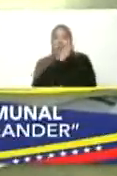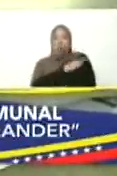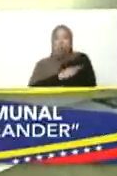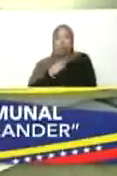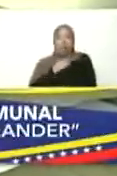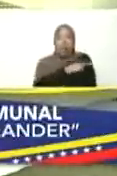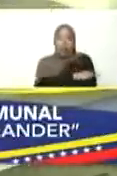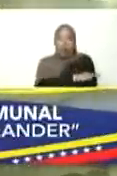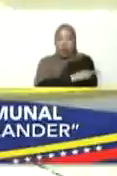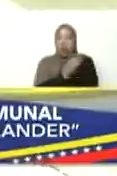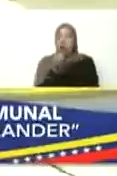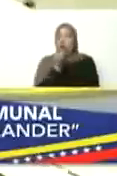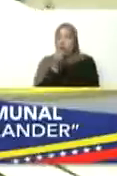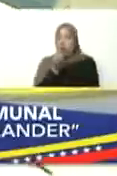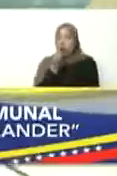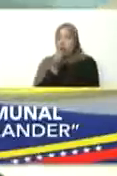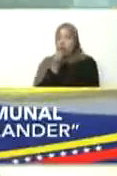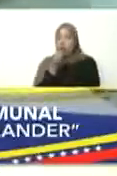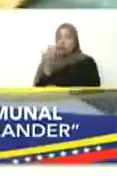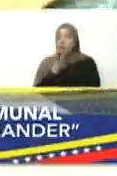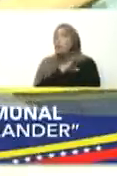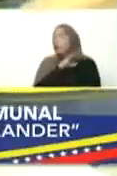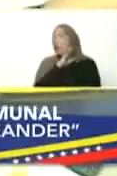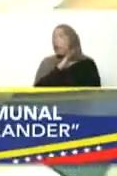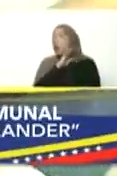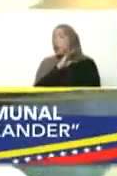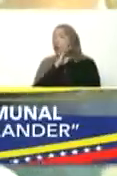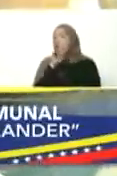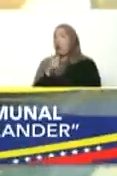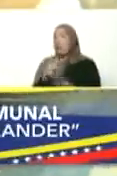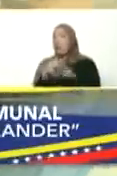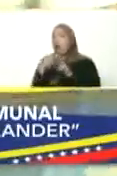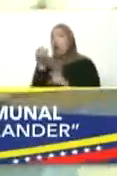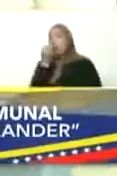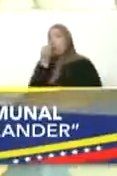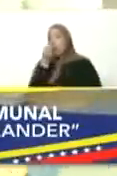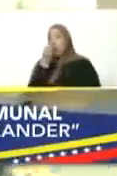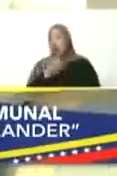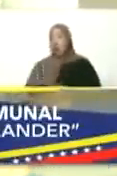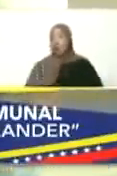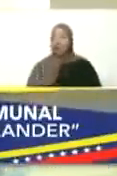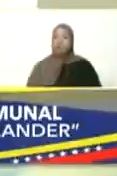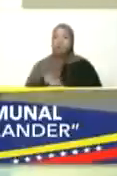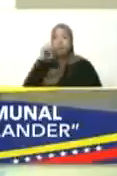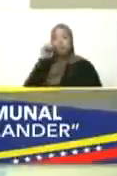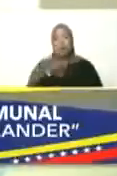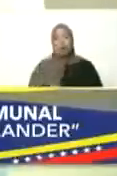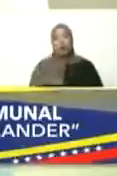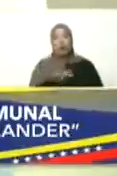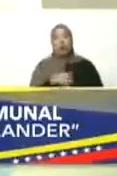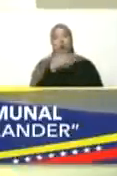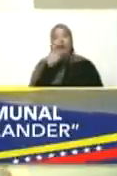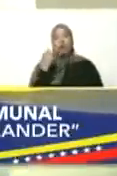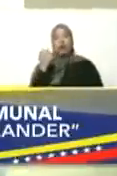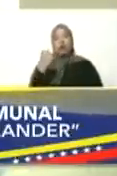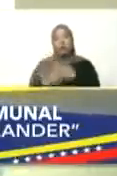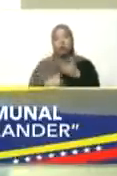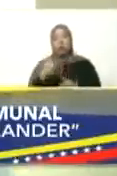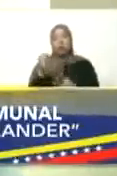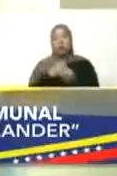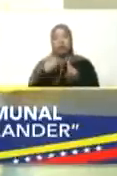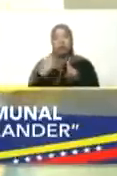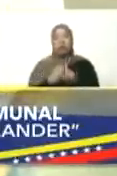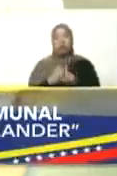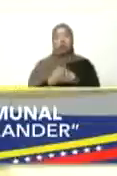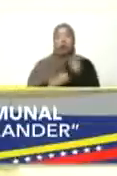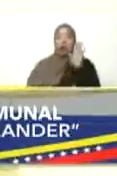dándole alimentación a sus enfermos. Queremos decirle, presidente, que este es un pueblo que lucha, que cada día está en pie de lucha para